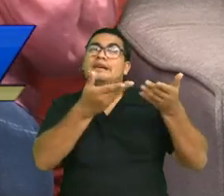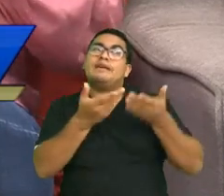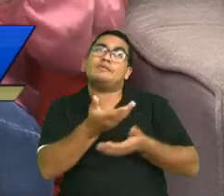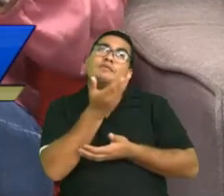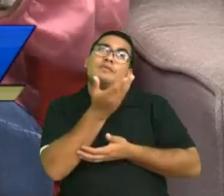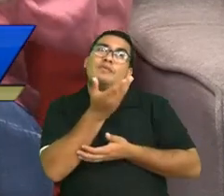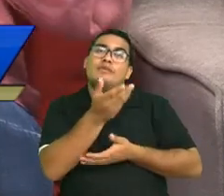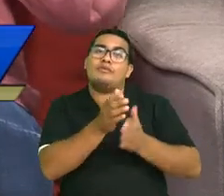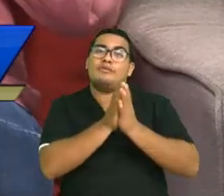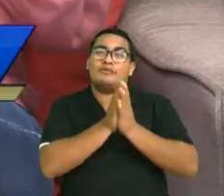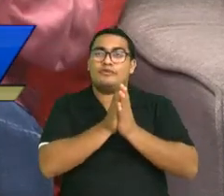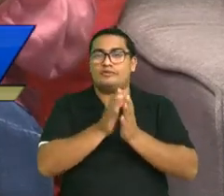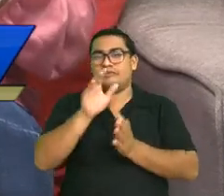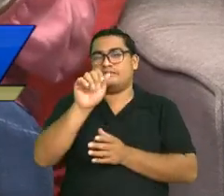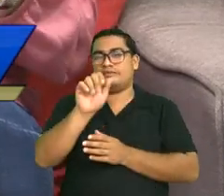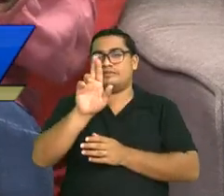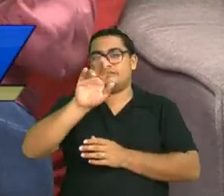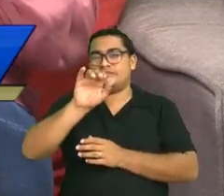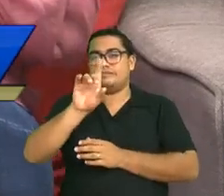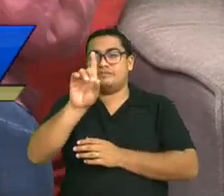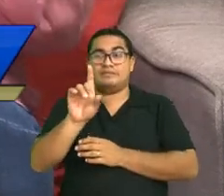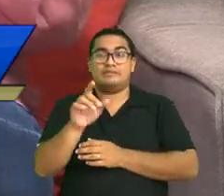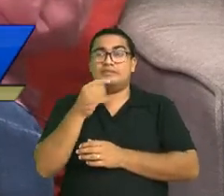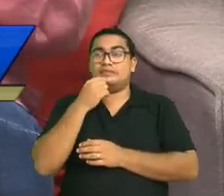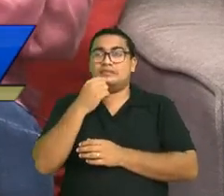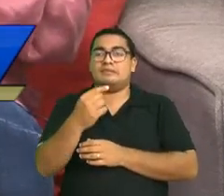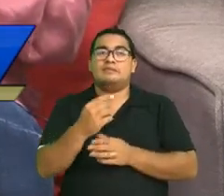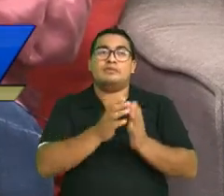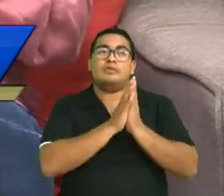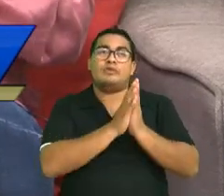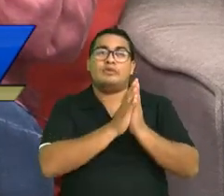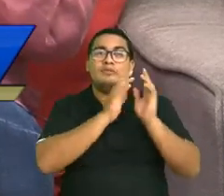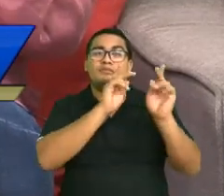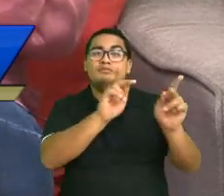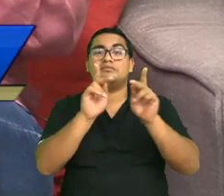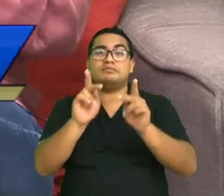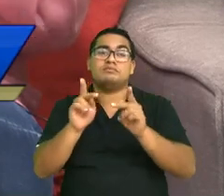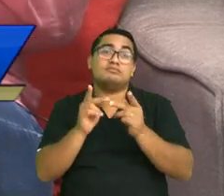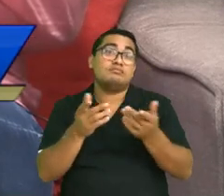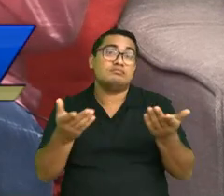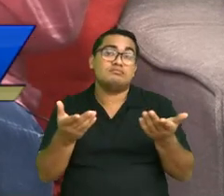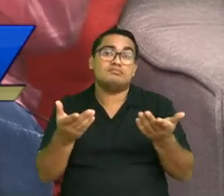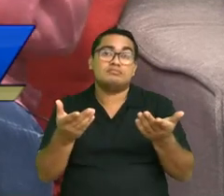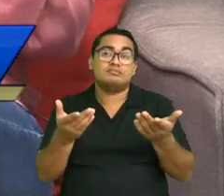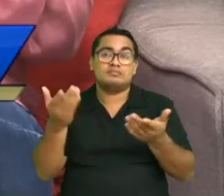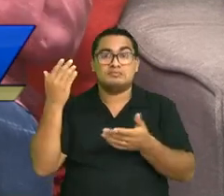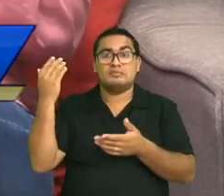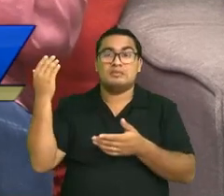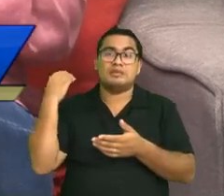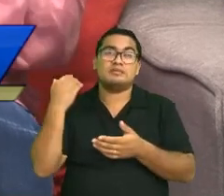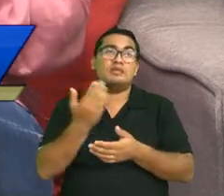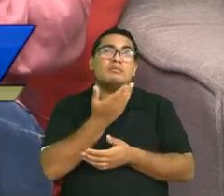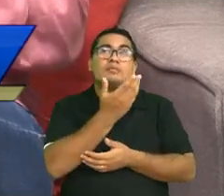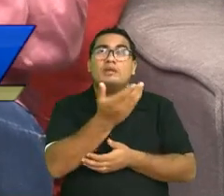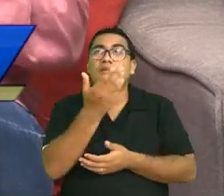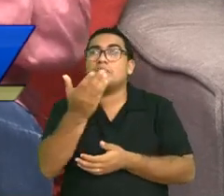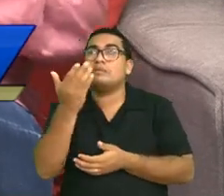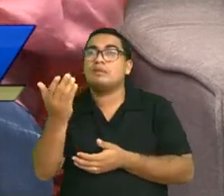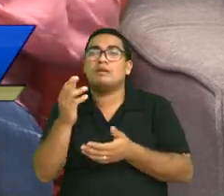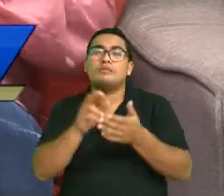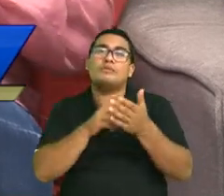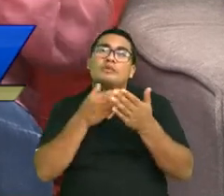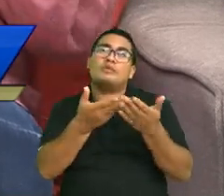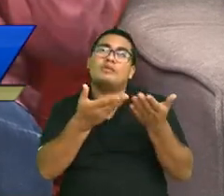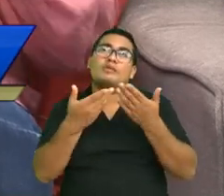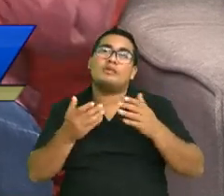Exactamente, caridad. Sí, caridad. Decir, sí, sí. Apelar, sí, apelar a la solidaridad, caridad, a la que seguramente nos caracteriza. Somos un pueblo